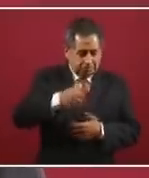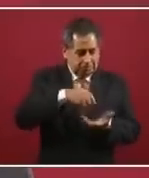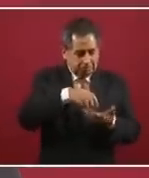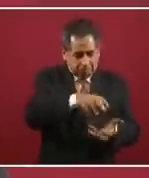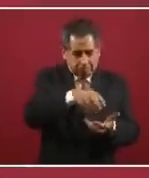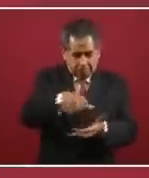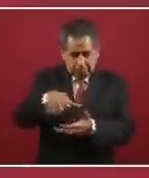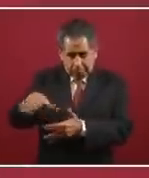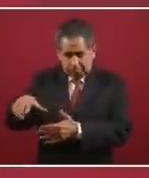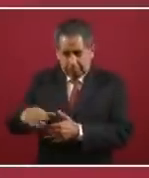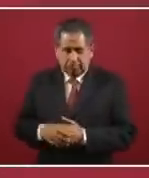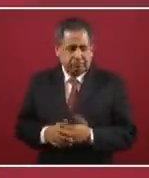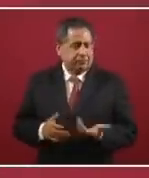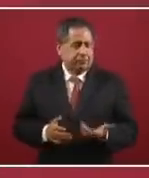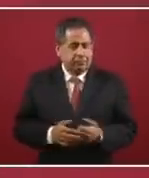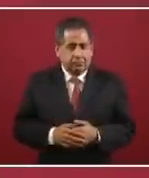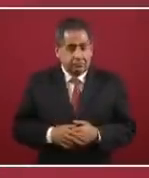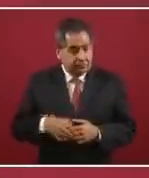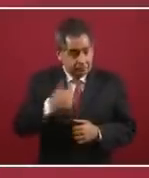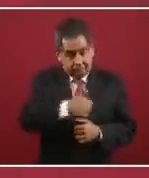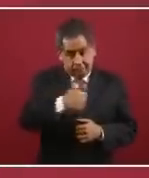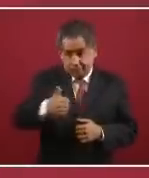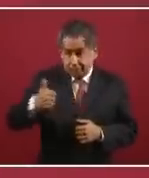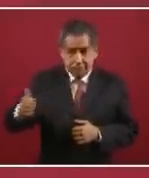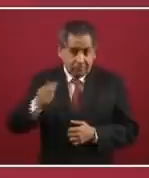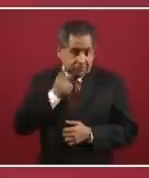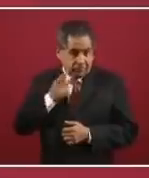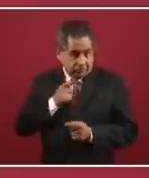Le daban a cada diputado